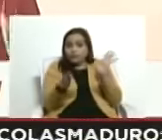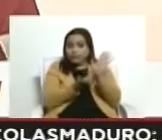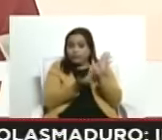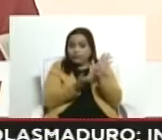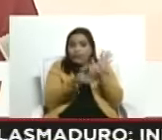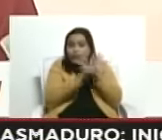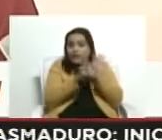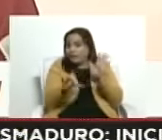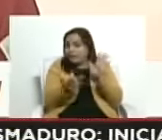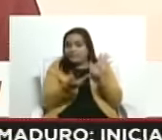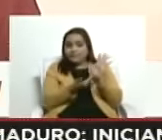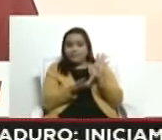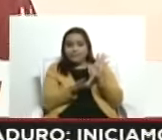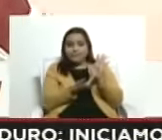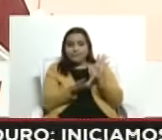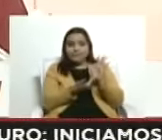ley.